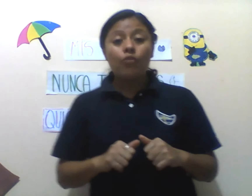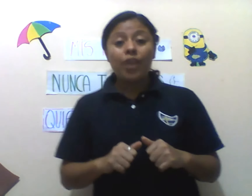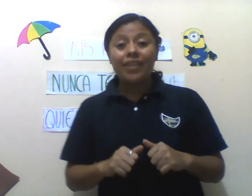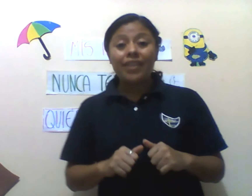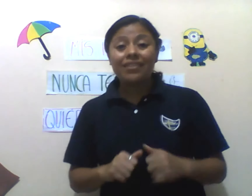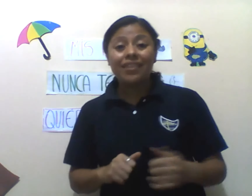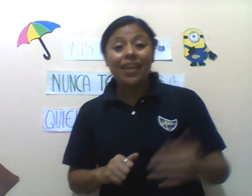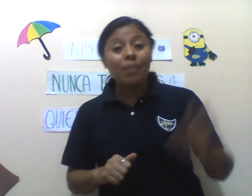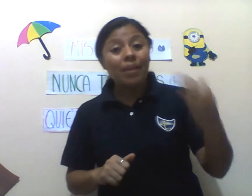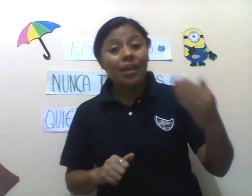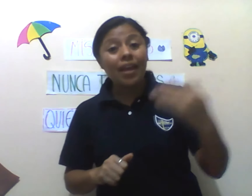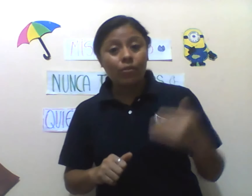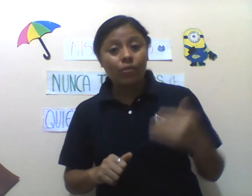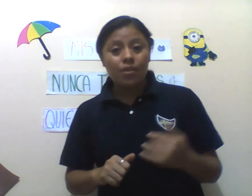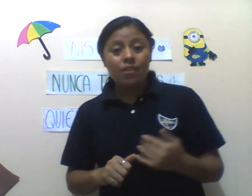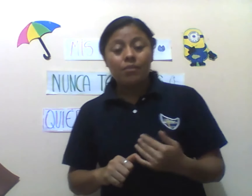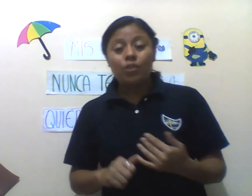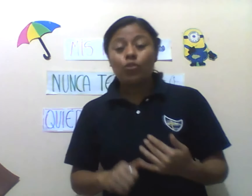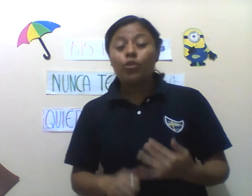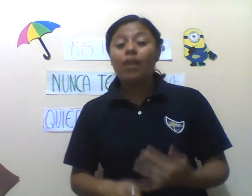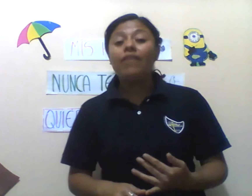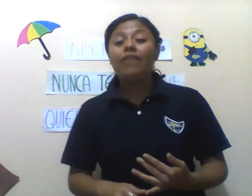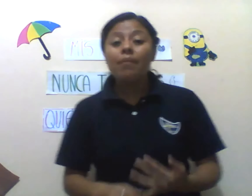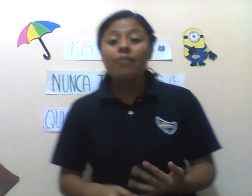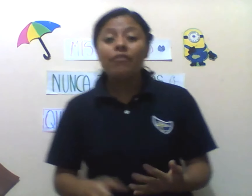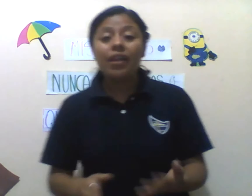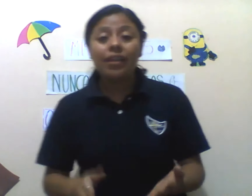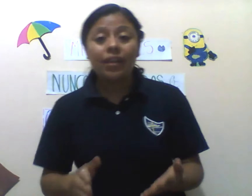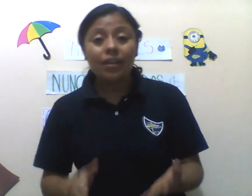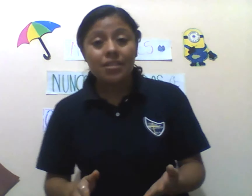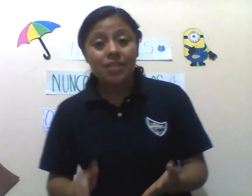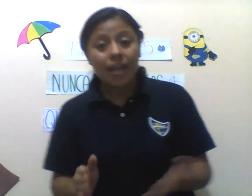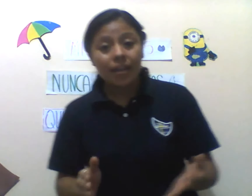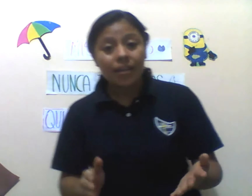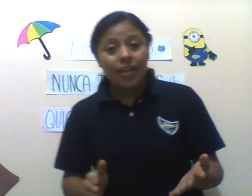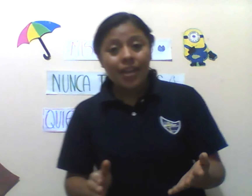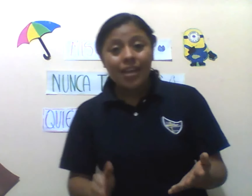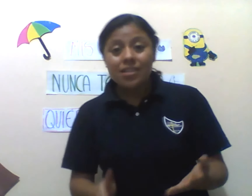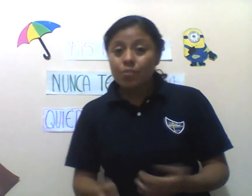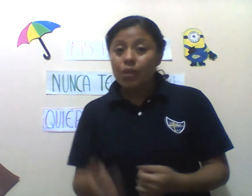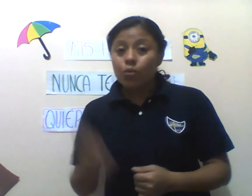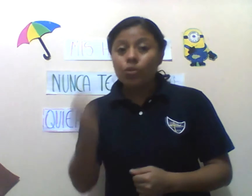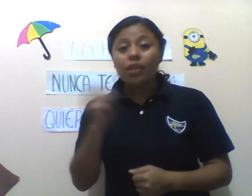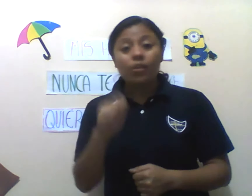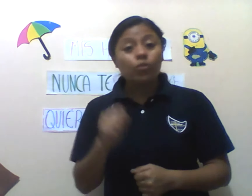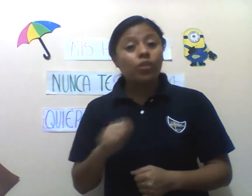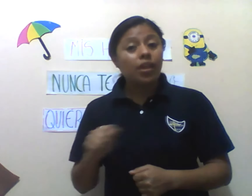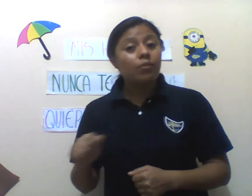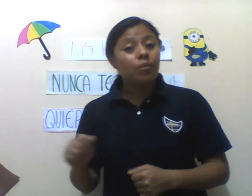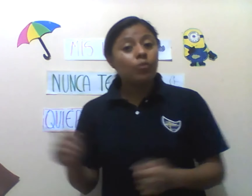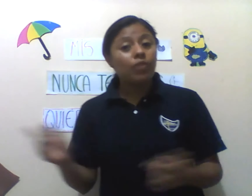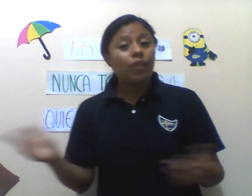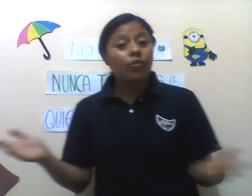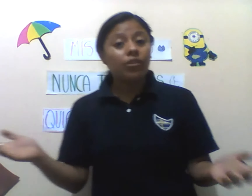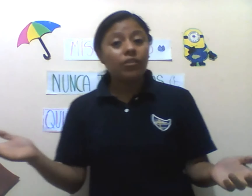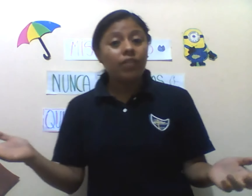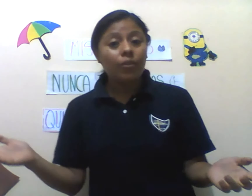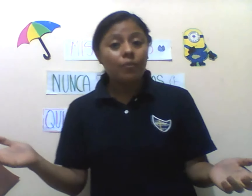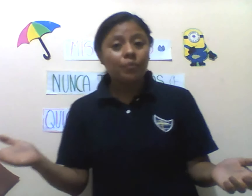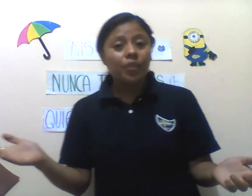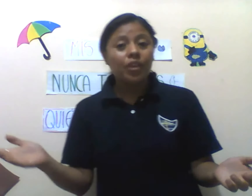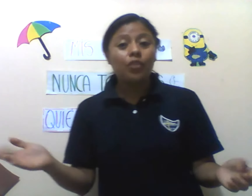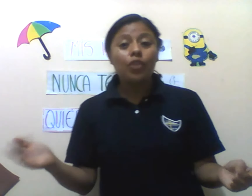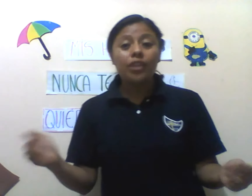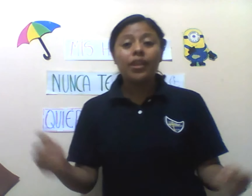fue de las que marcaron, pero todavía me falta revisar esas preguntas que ustedes mismos han contestado.